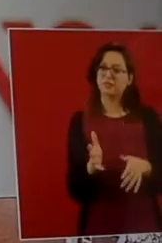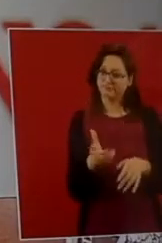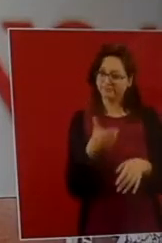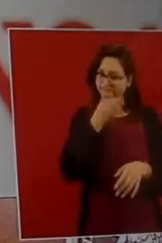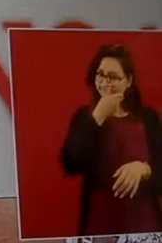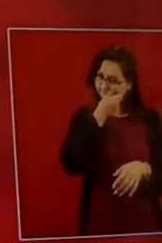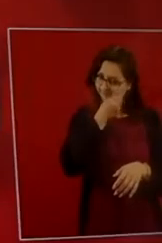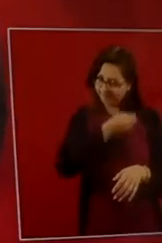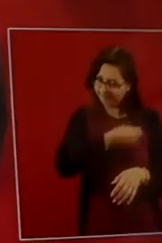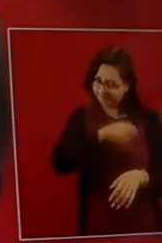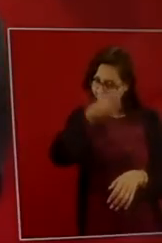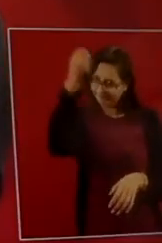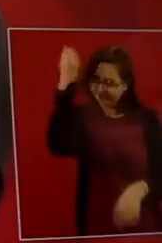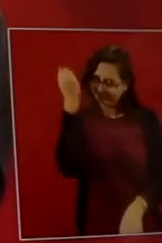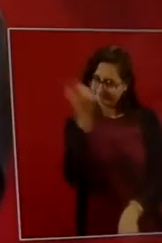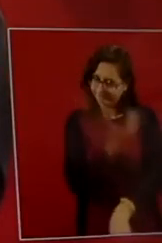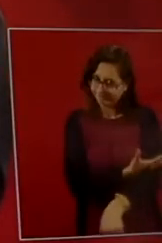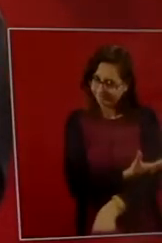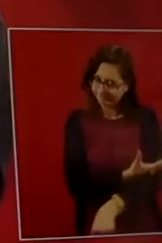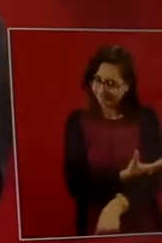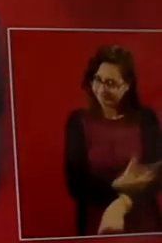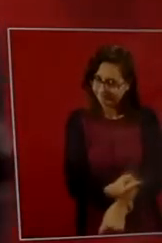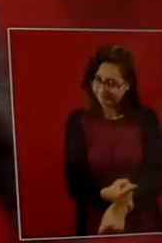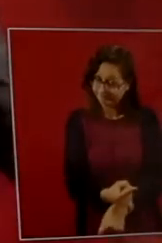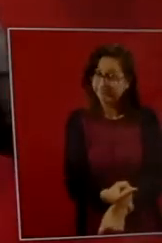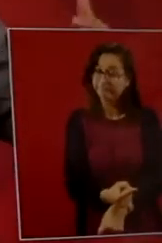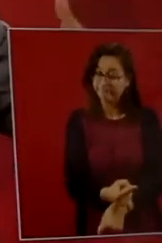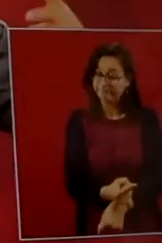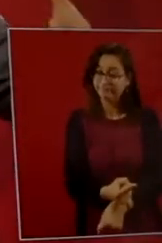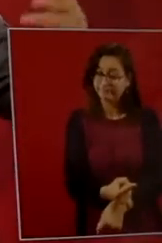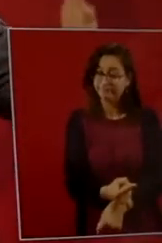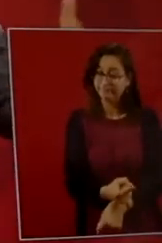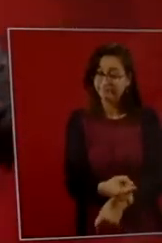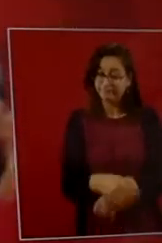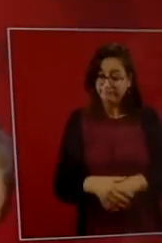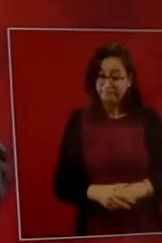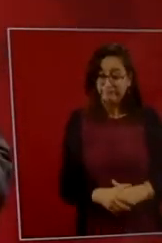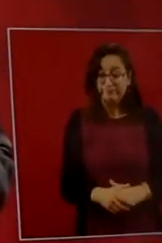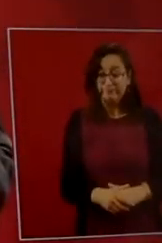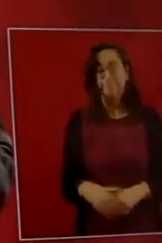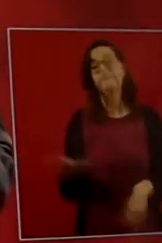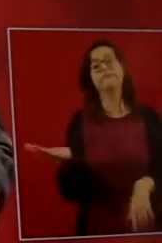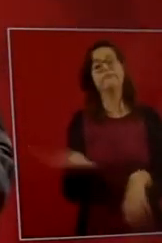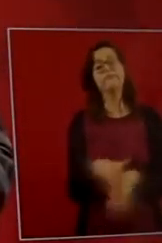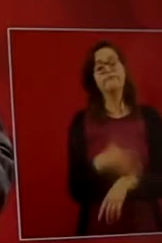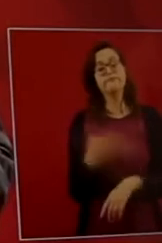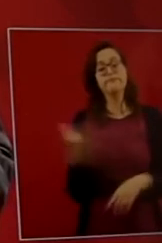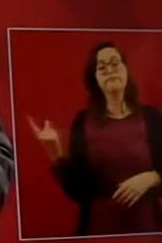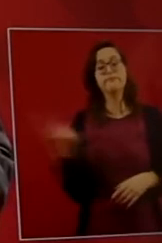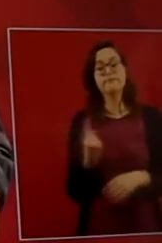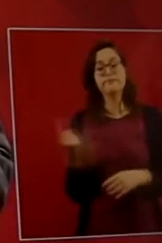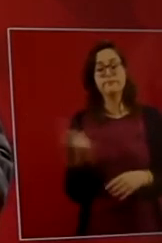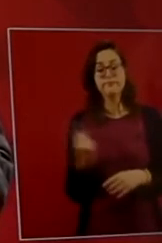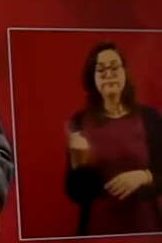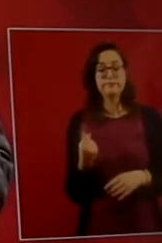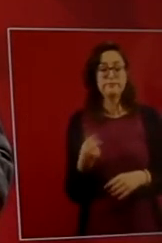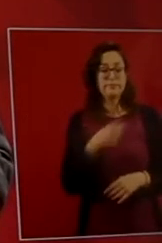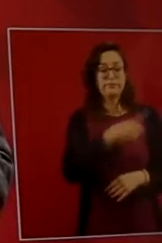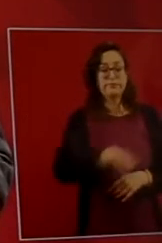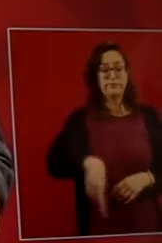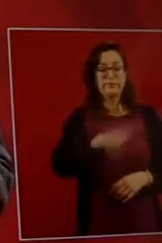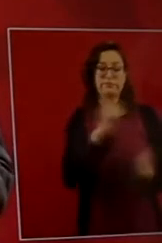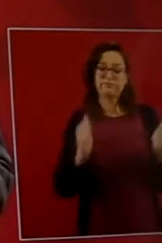cual beneficiemos a la víctima que está a la espera de que se le corrija el daño que se le ha